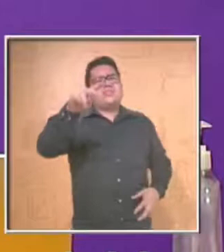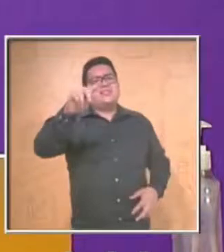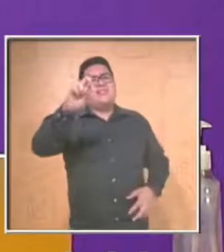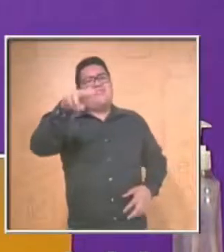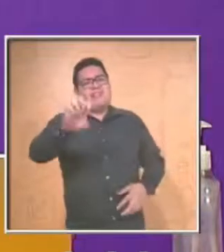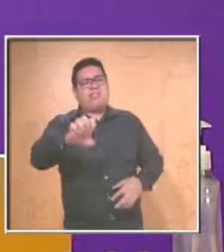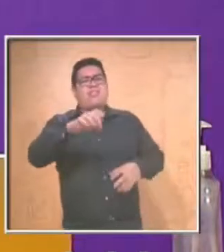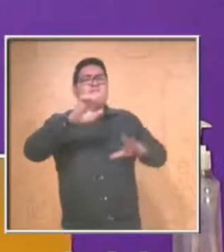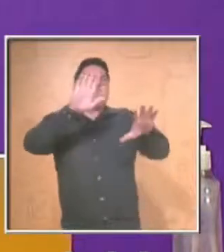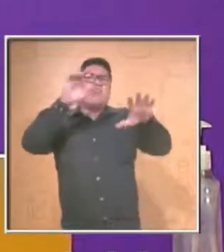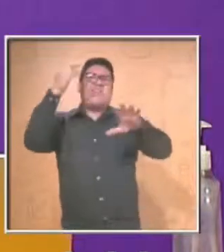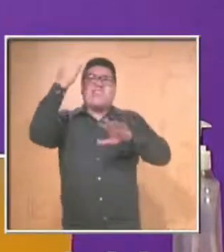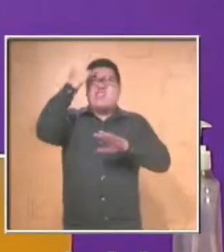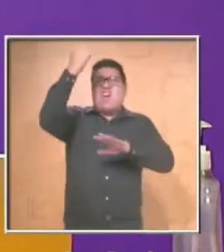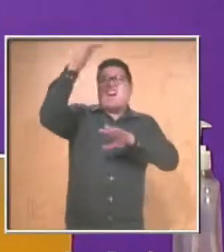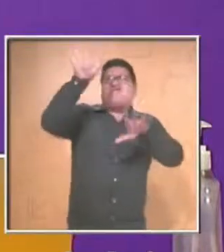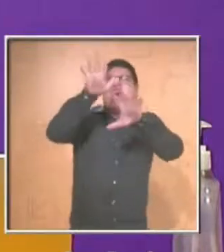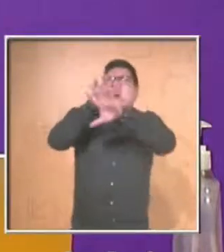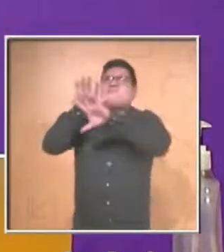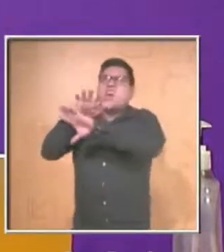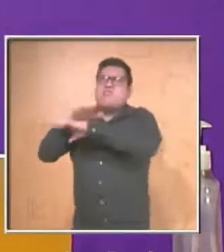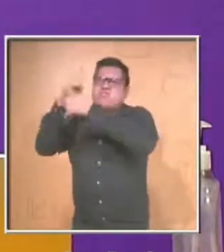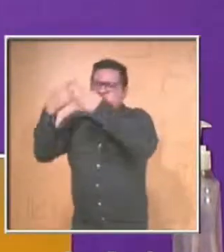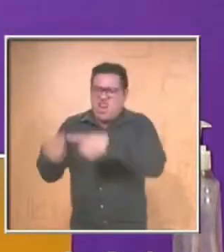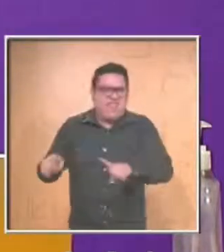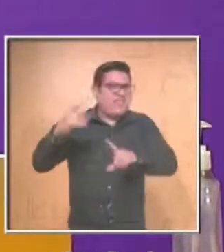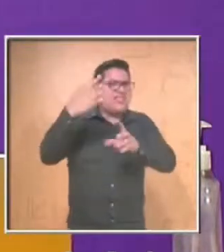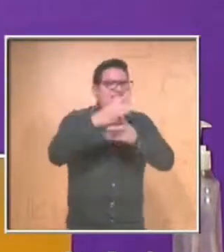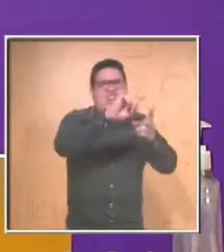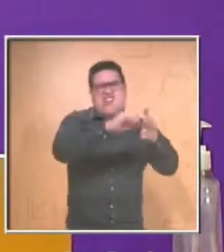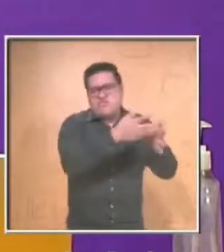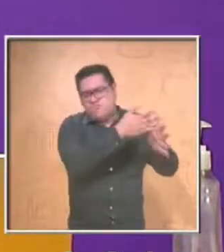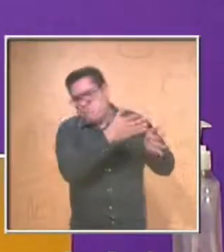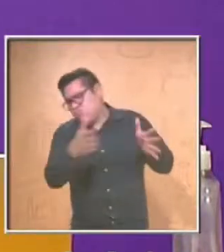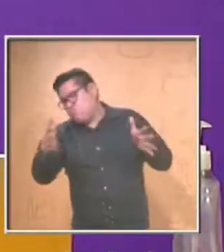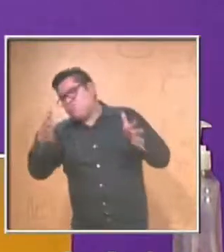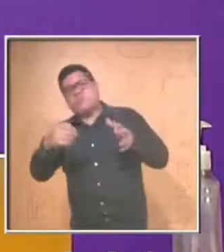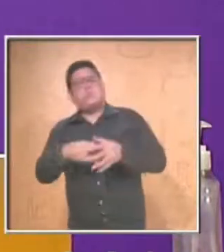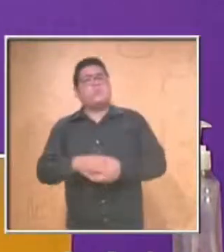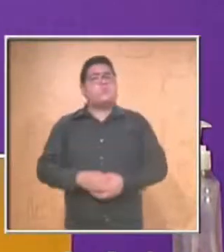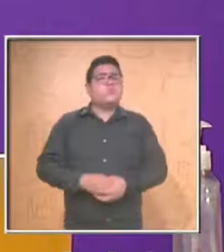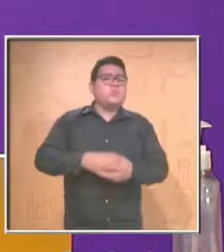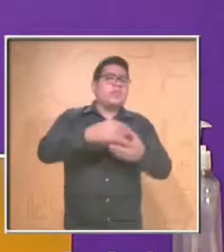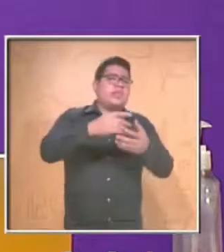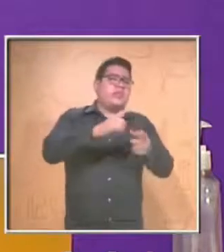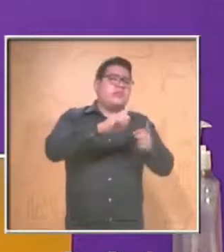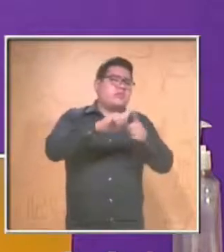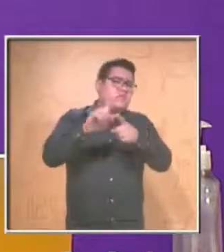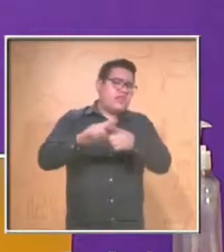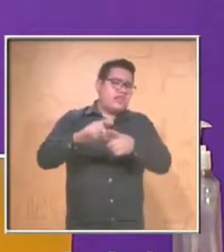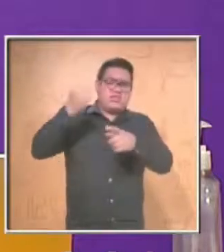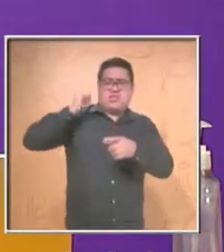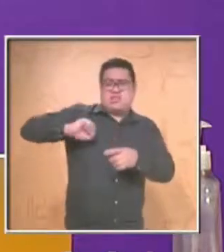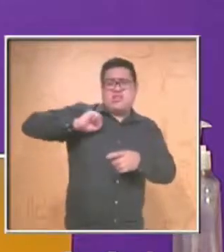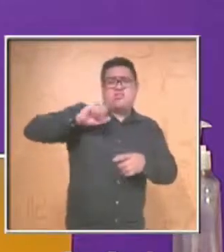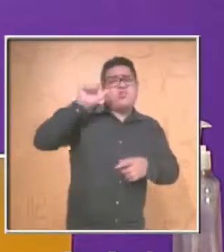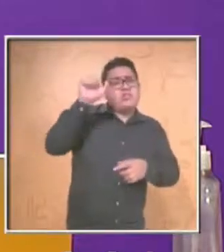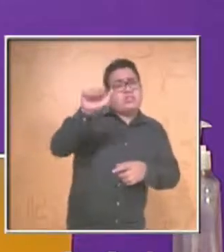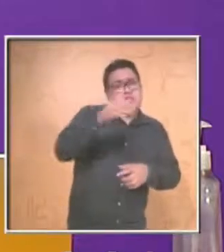ideas que ocurren durante el inicio de los siglos